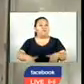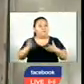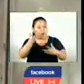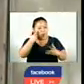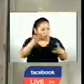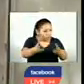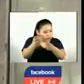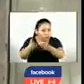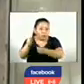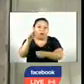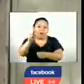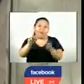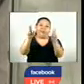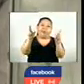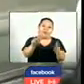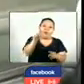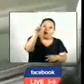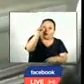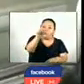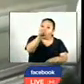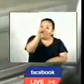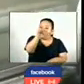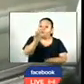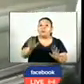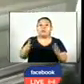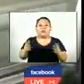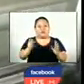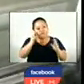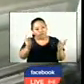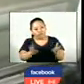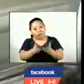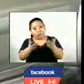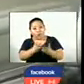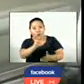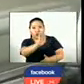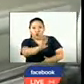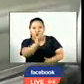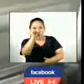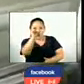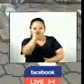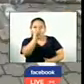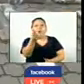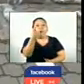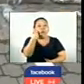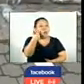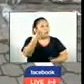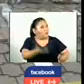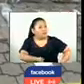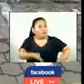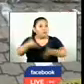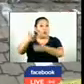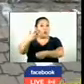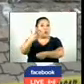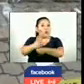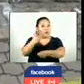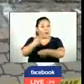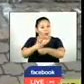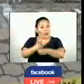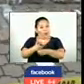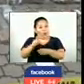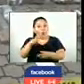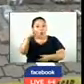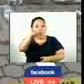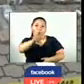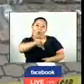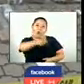golpe al narcotráfico pues de acuerdo a las investigaciones el cargamento de droga iba a ser trasladado hacia Guatemala y una parte sería